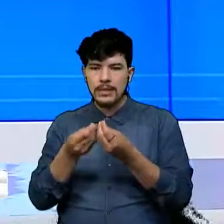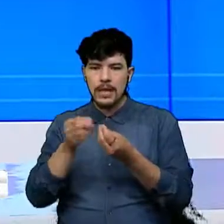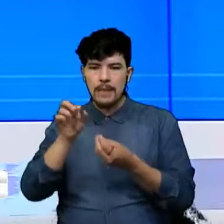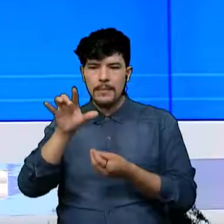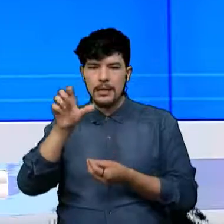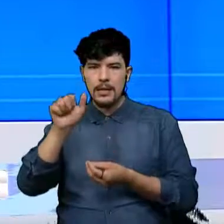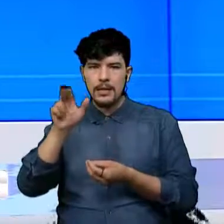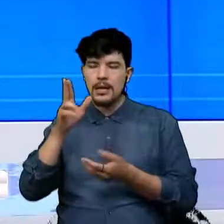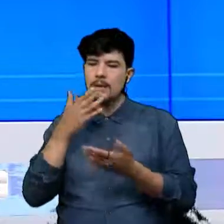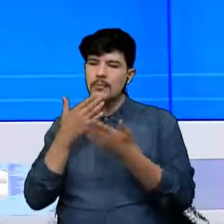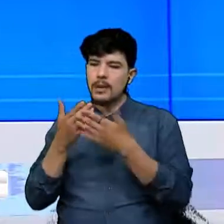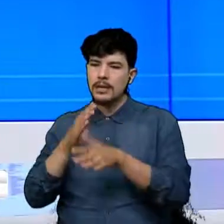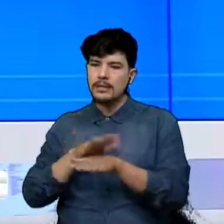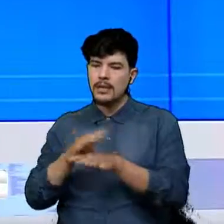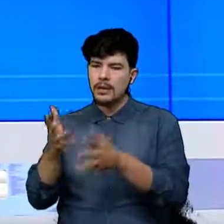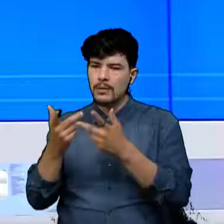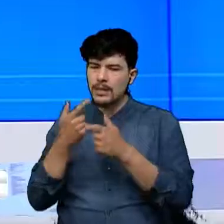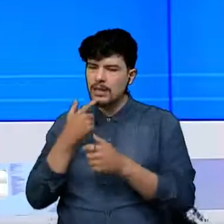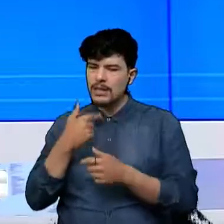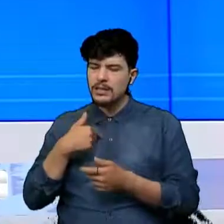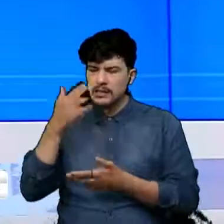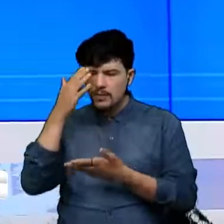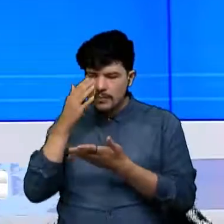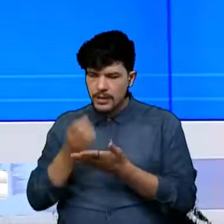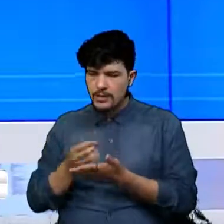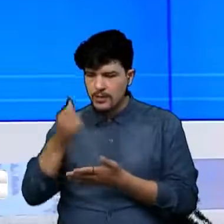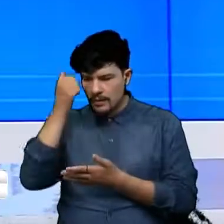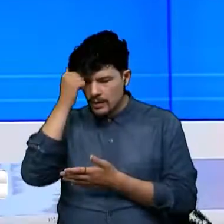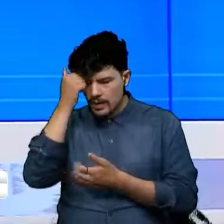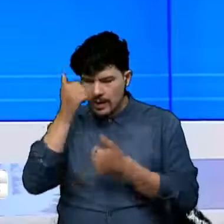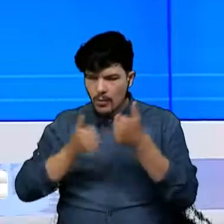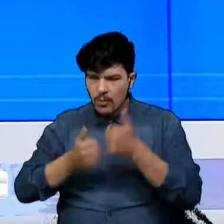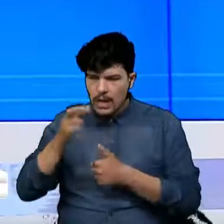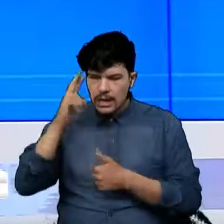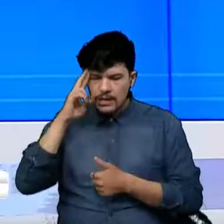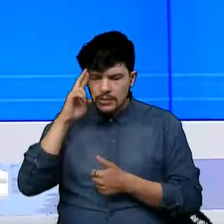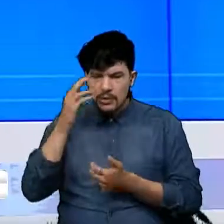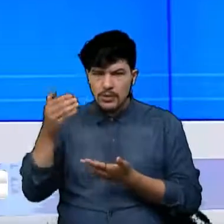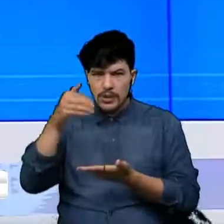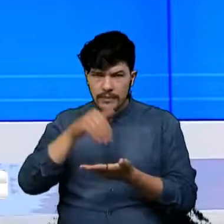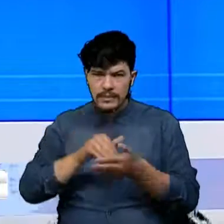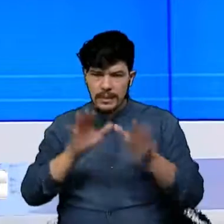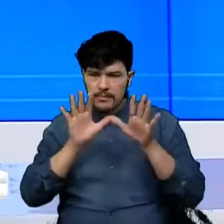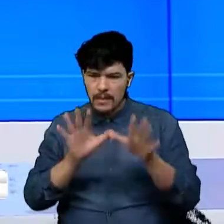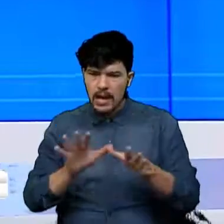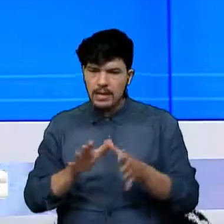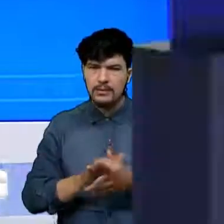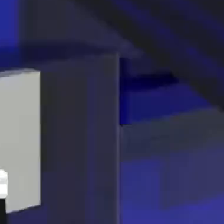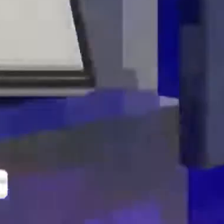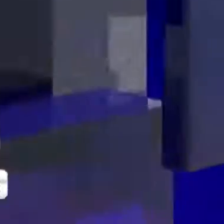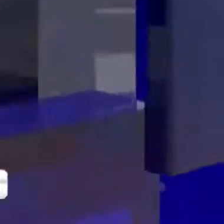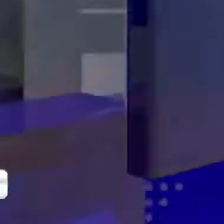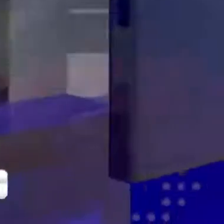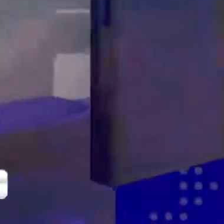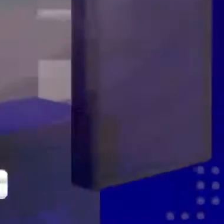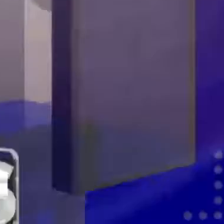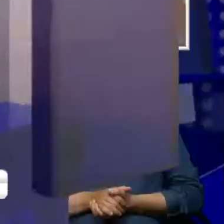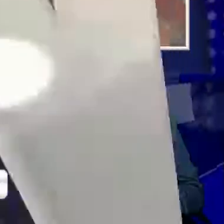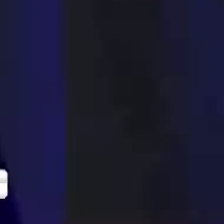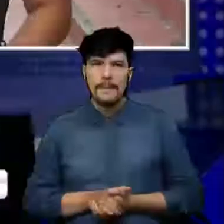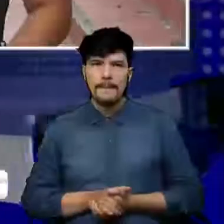Pilar, muy buenas tardes y cuéntenos qué dicen los docentes, cuáles serían las razones por las cuales se haría este nuevo cese de actividades. Adelante.